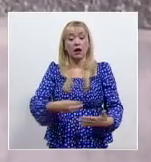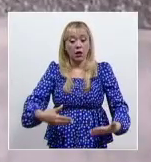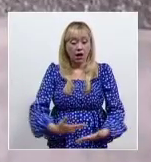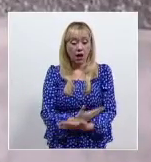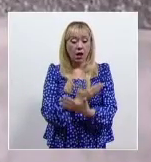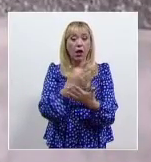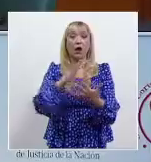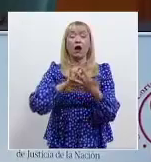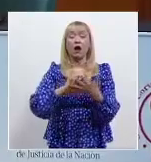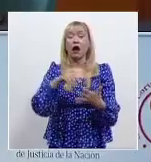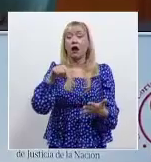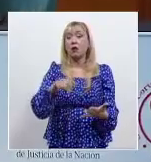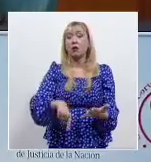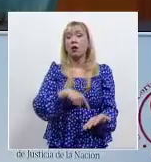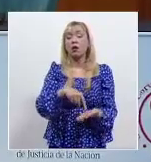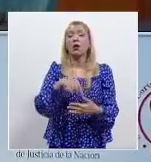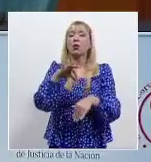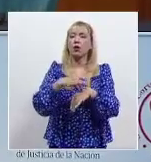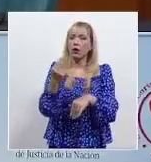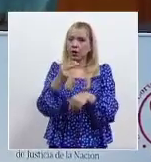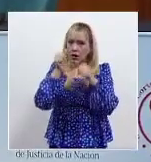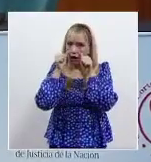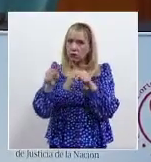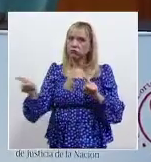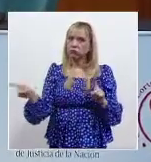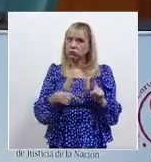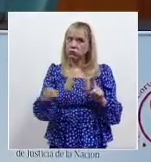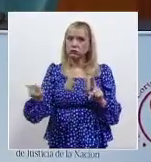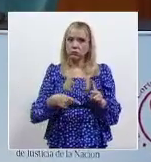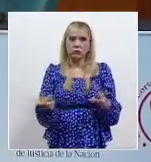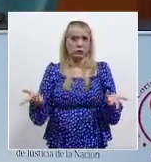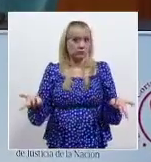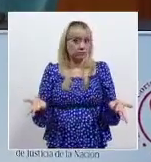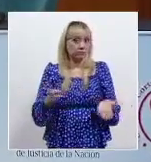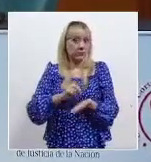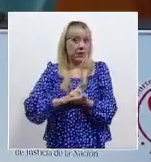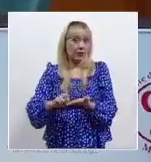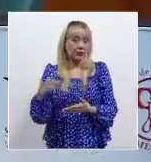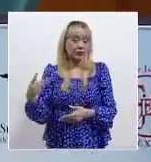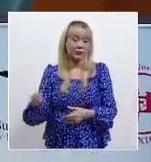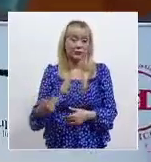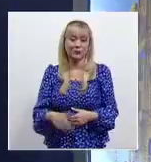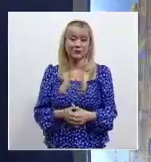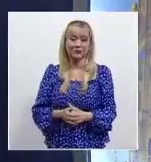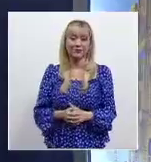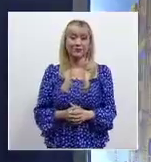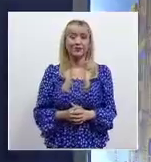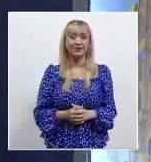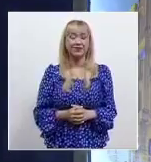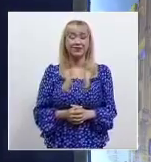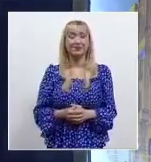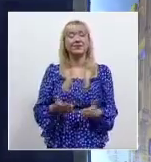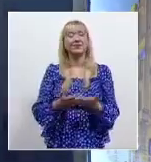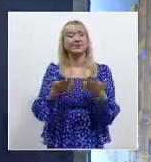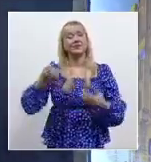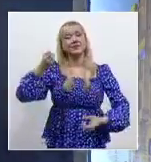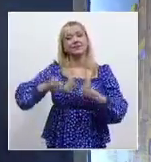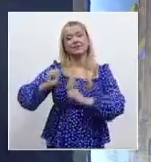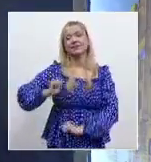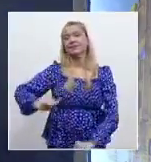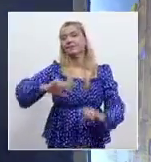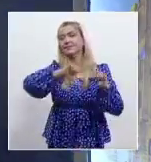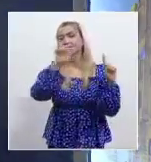en prisión. Para el canal del Poder Judicial de la Federación, Juan Carlos González. El Poder Judicial